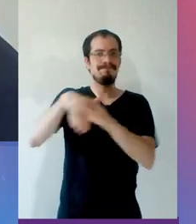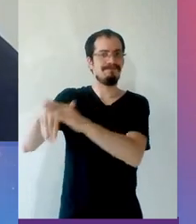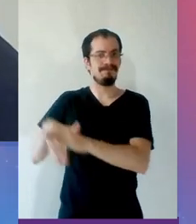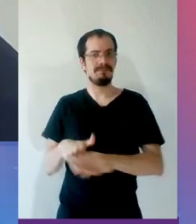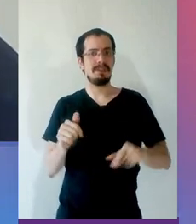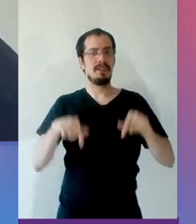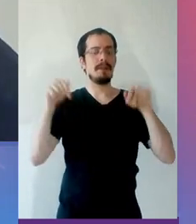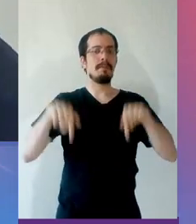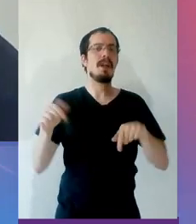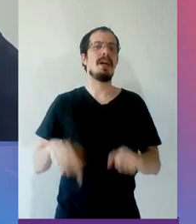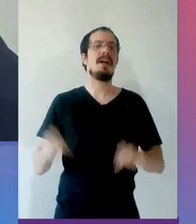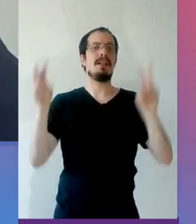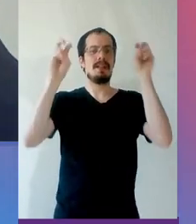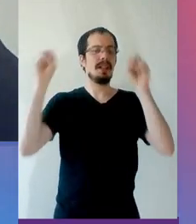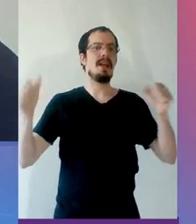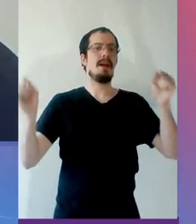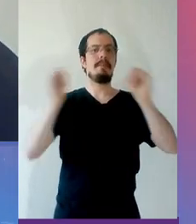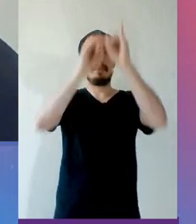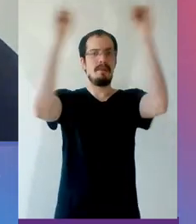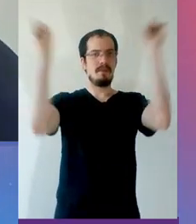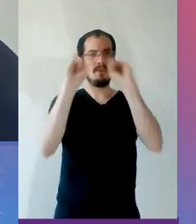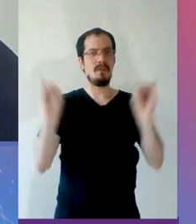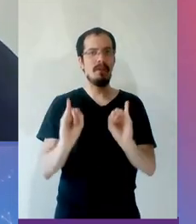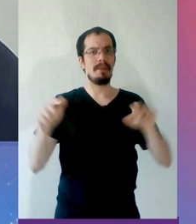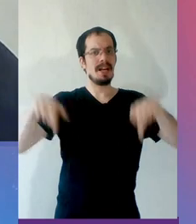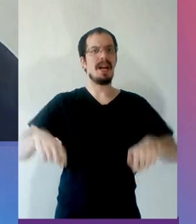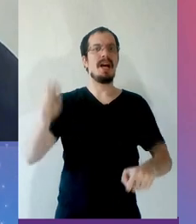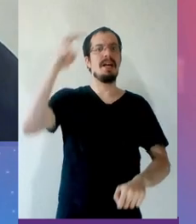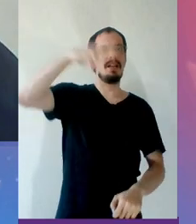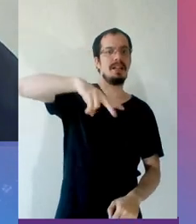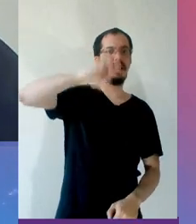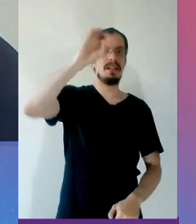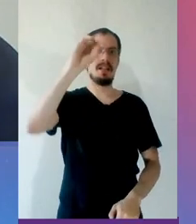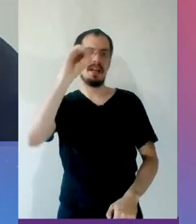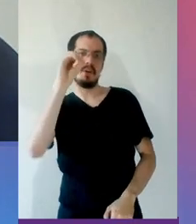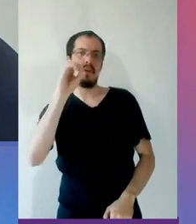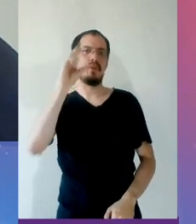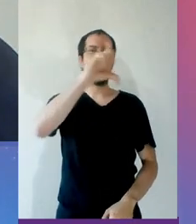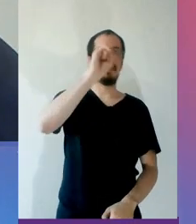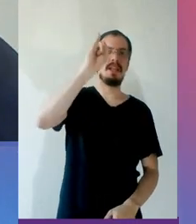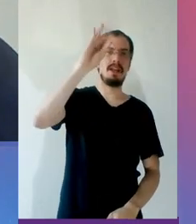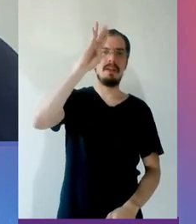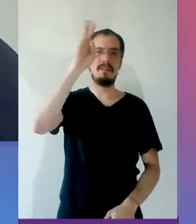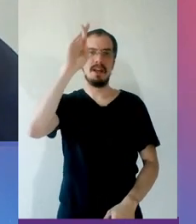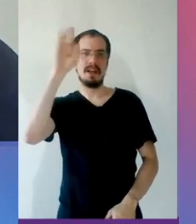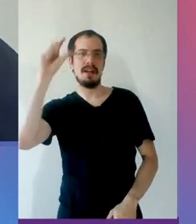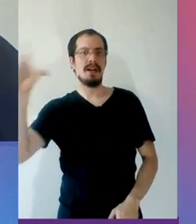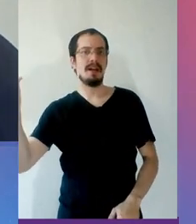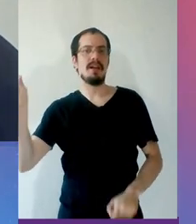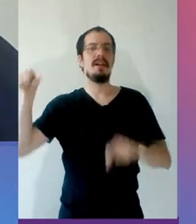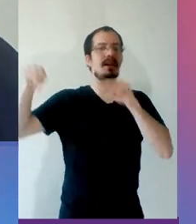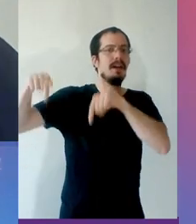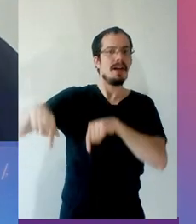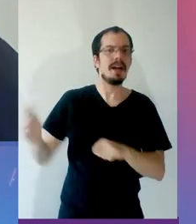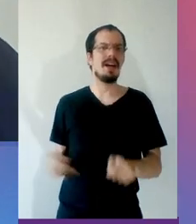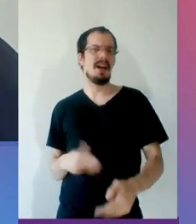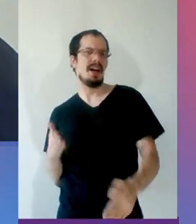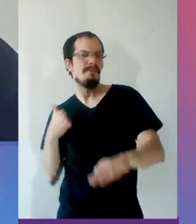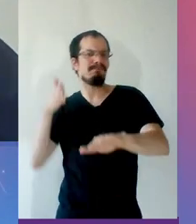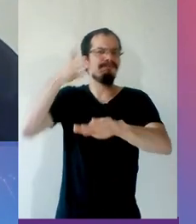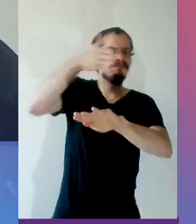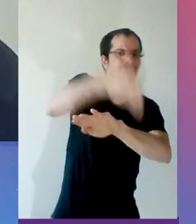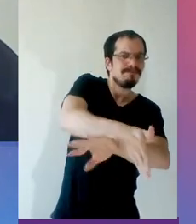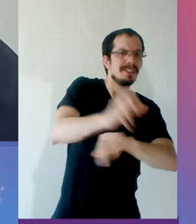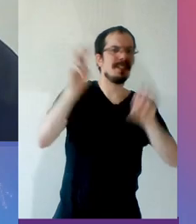que convivimos hoy día, un modelo neoliberal en donde las personas que tienen acceso a la educación, lo hacen solamente